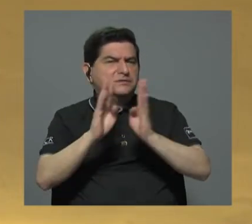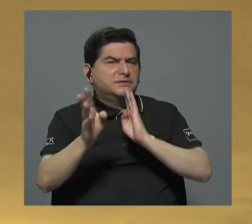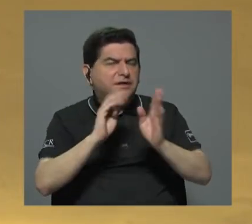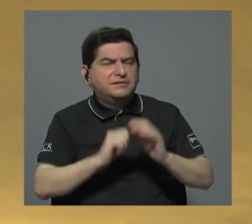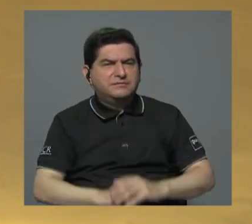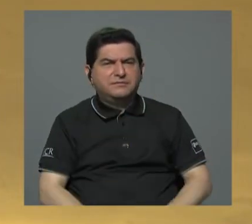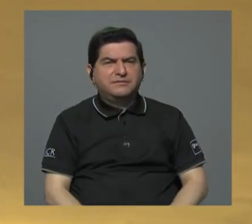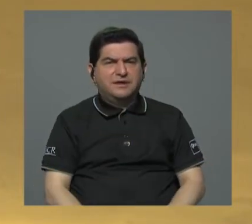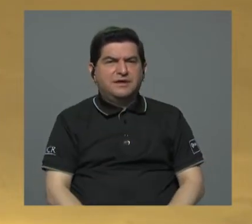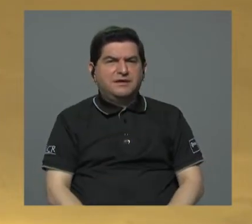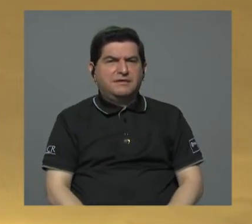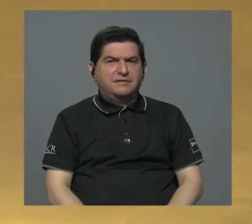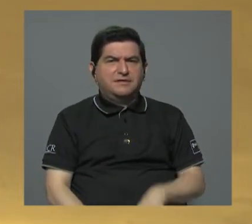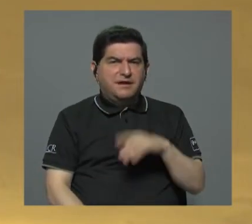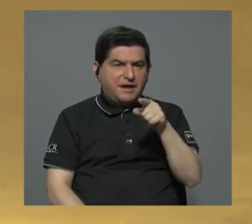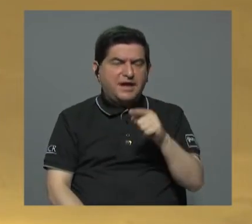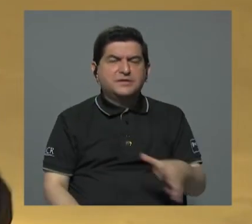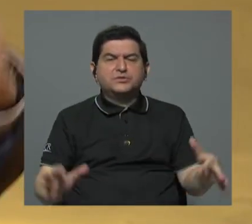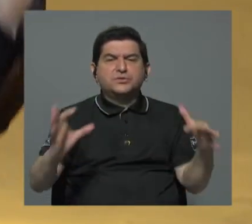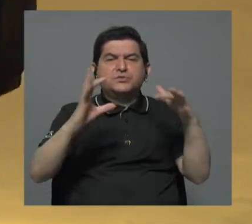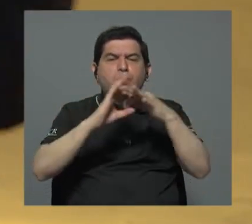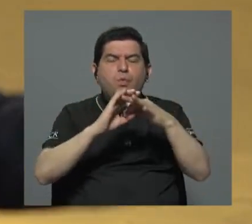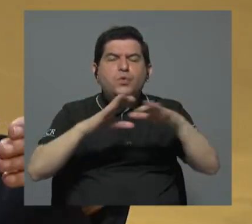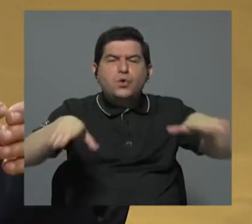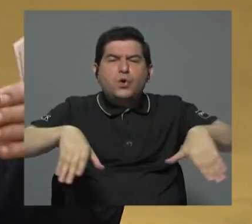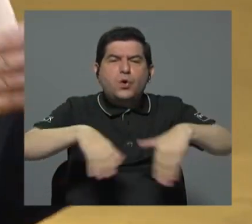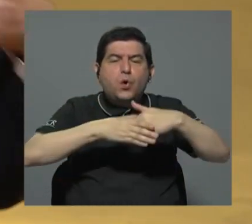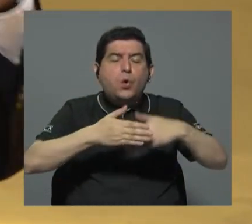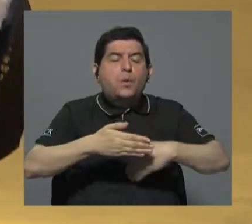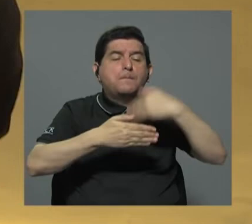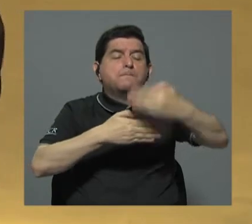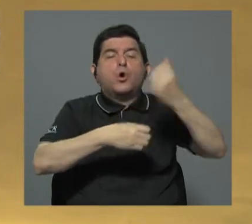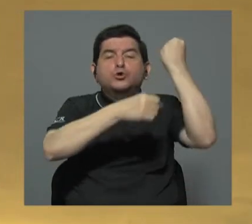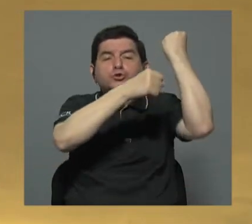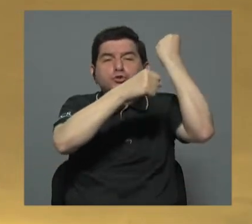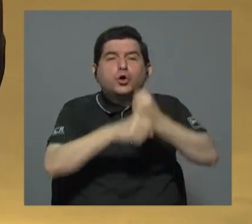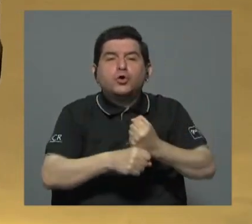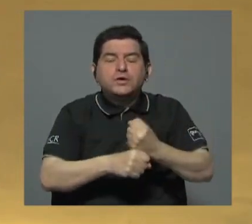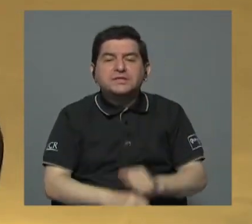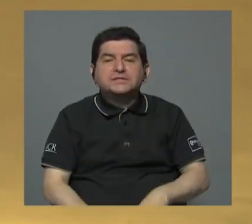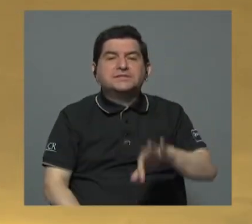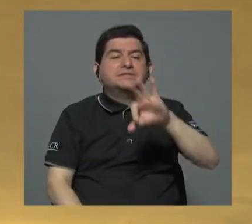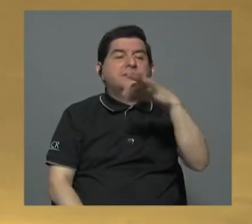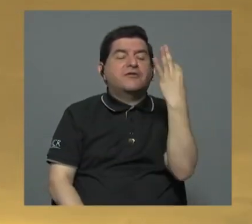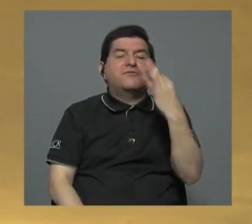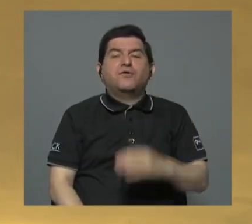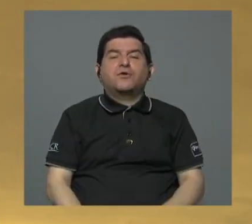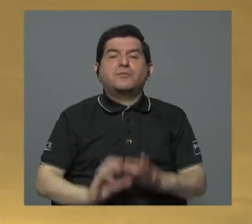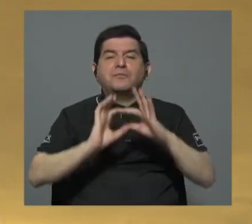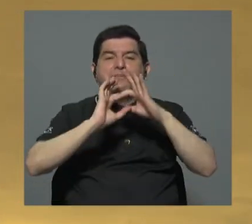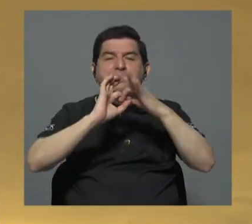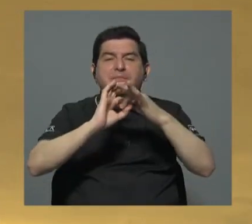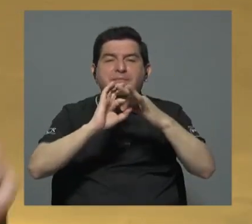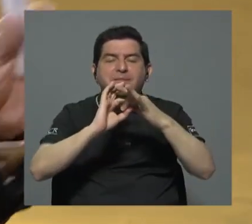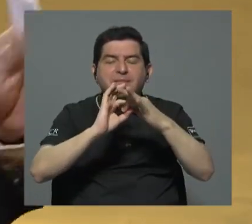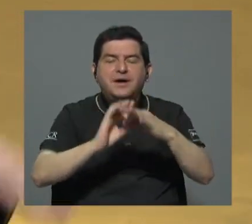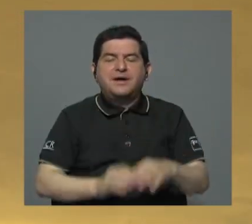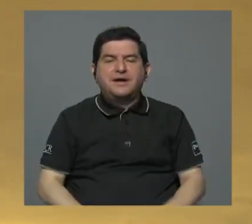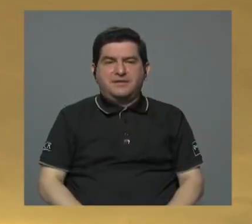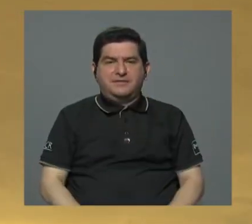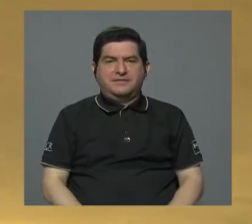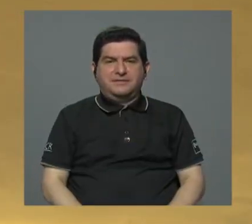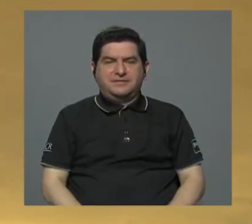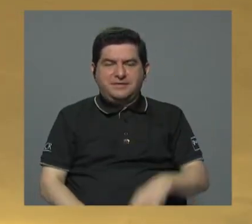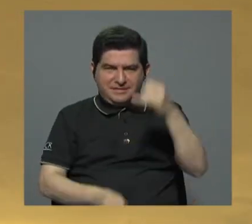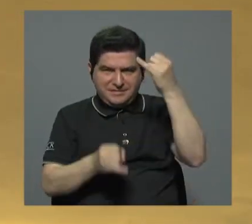cómo esos enlaces matrimoniales post-conquista era una manera de tejer relaciones. Cierro la